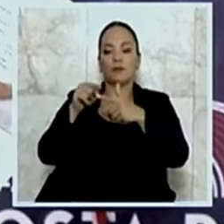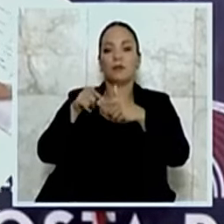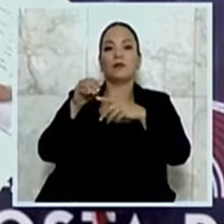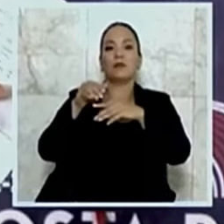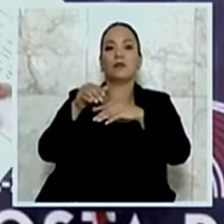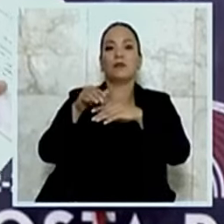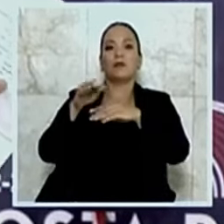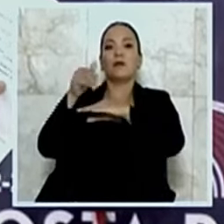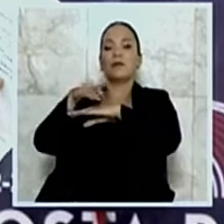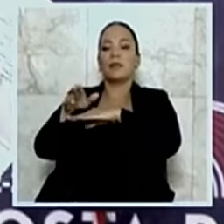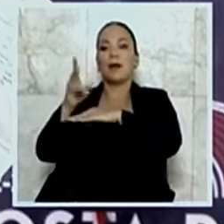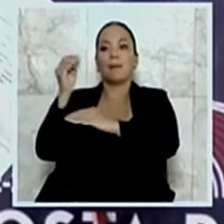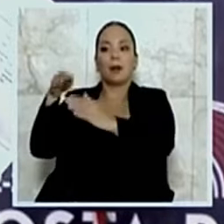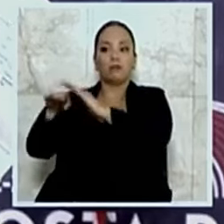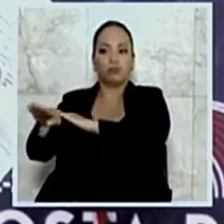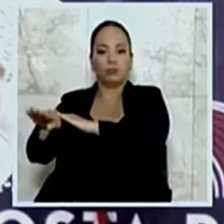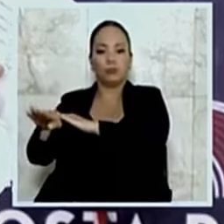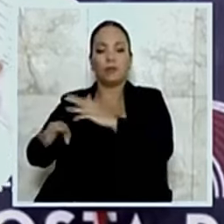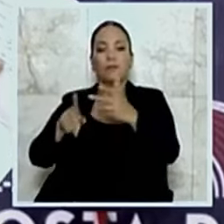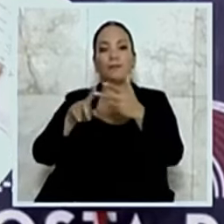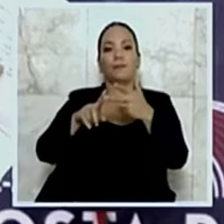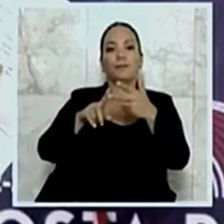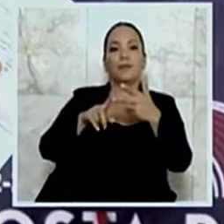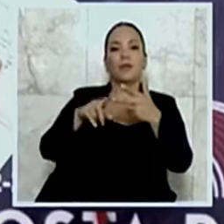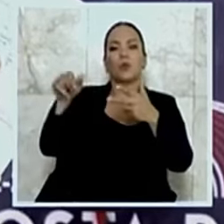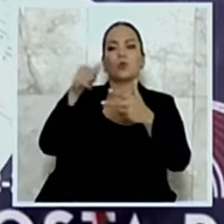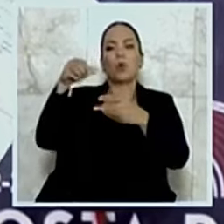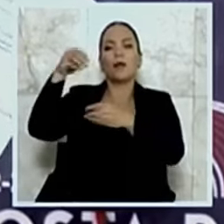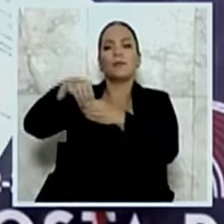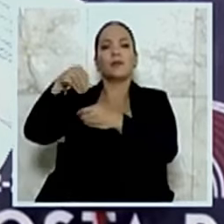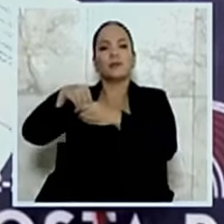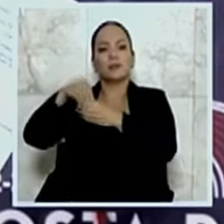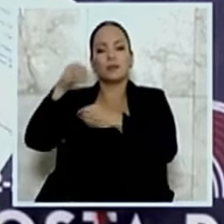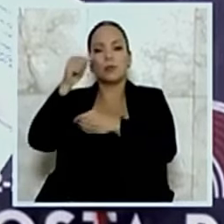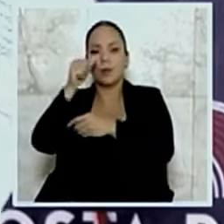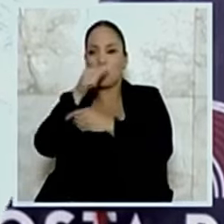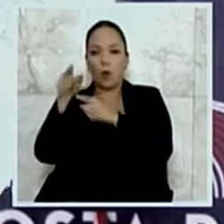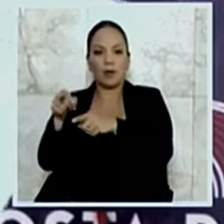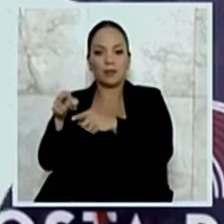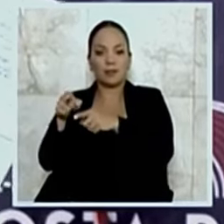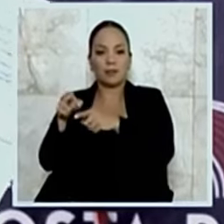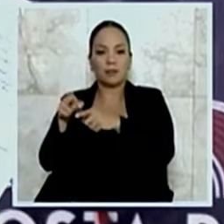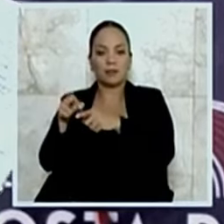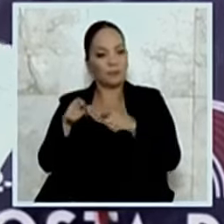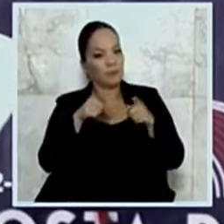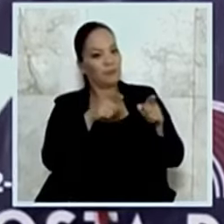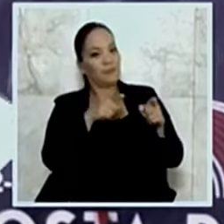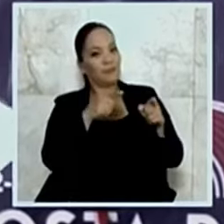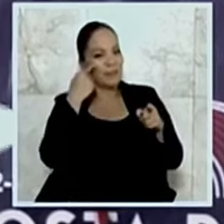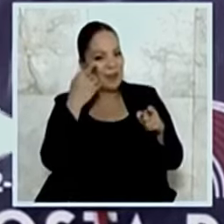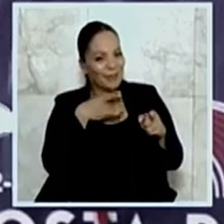investigación, por otra estafa informática en investigación remitida